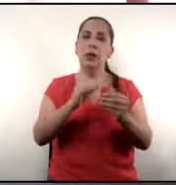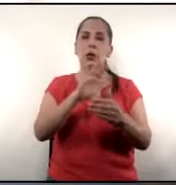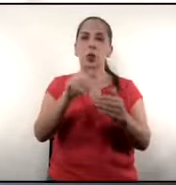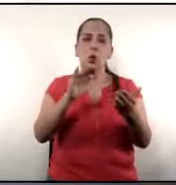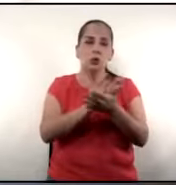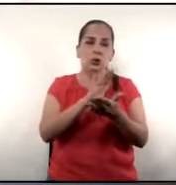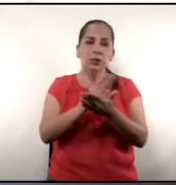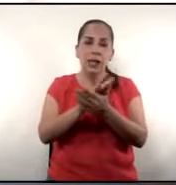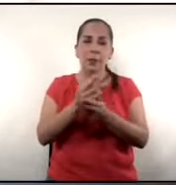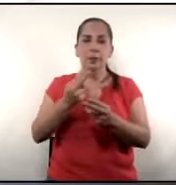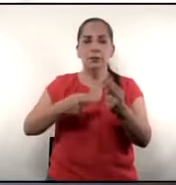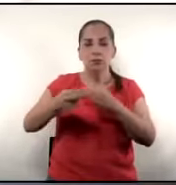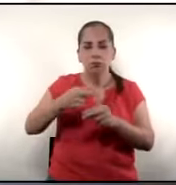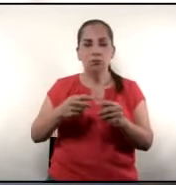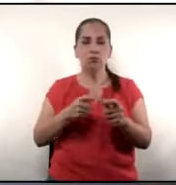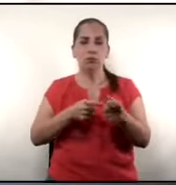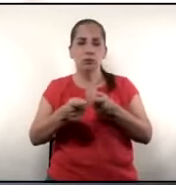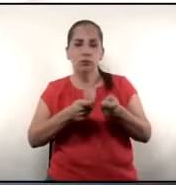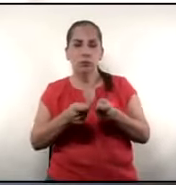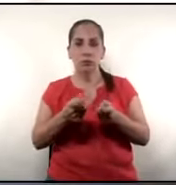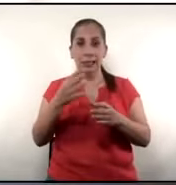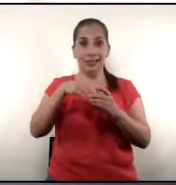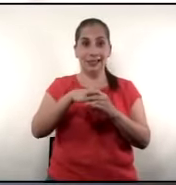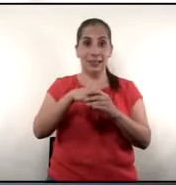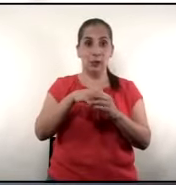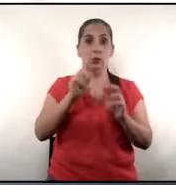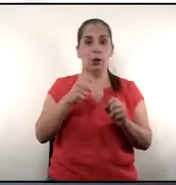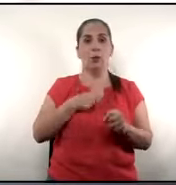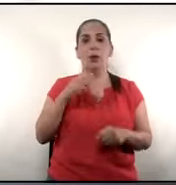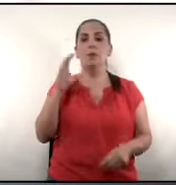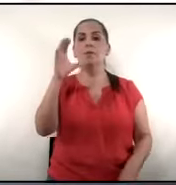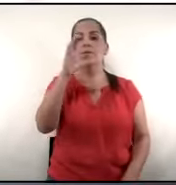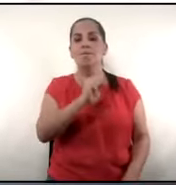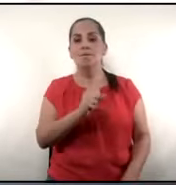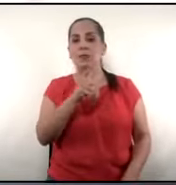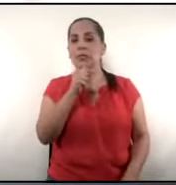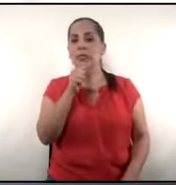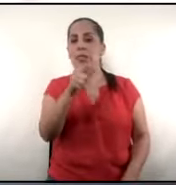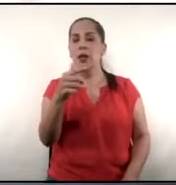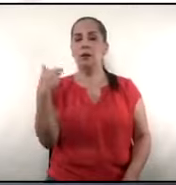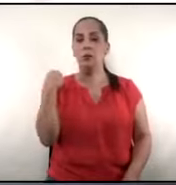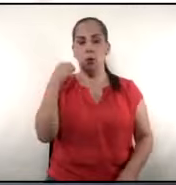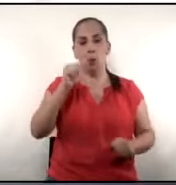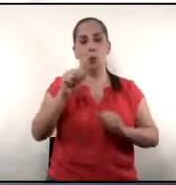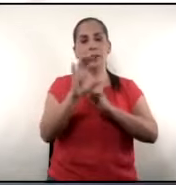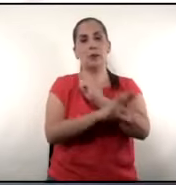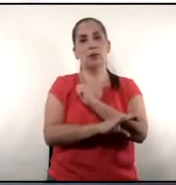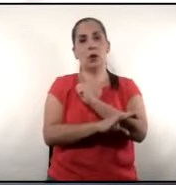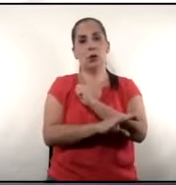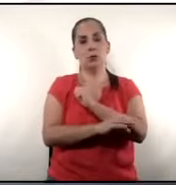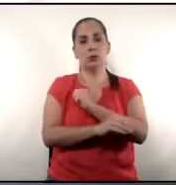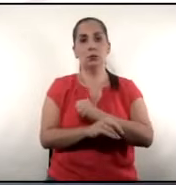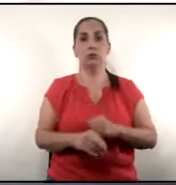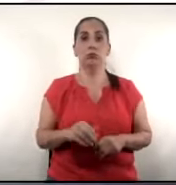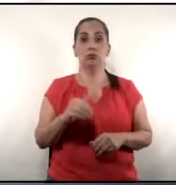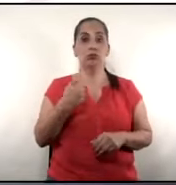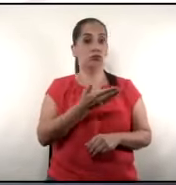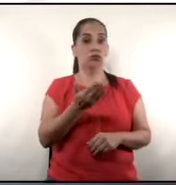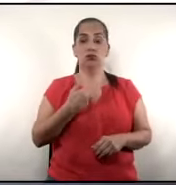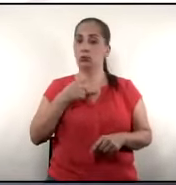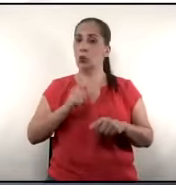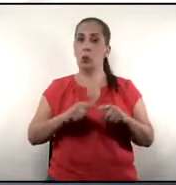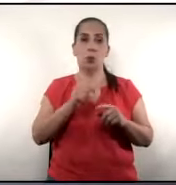los procedimientos administrativos, para poder dar con los responsables y sancionarlos. Algo que no vamos a tolerar en nuestro gobierno es lo que